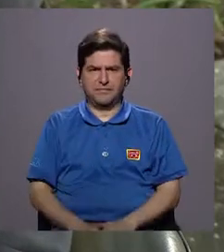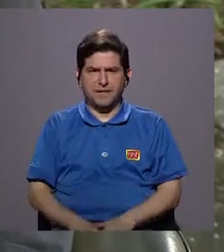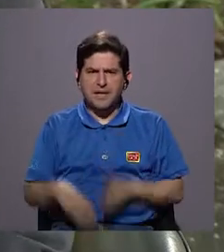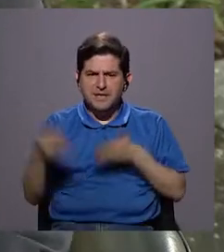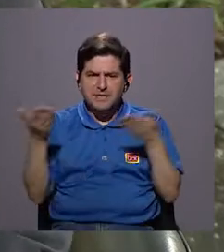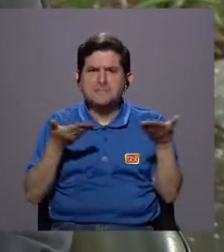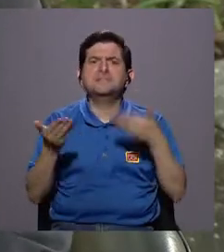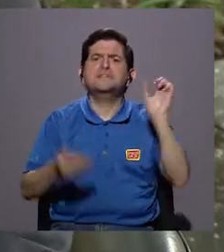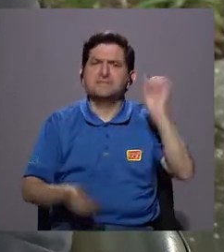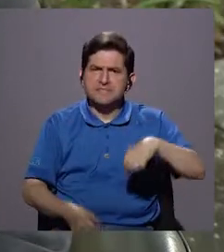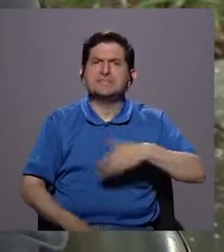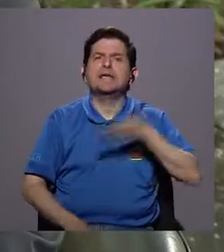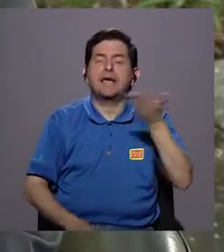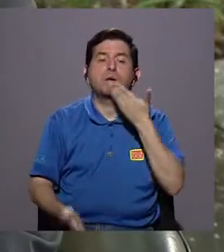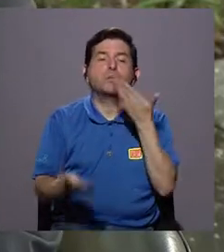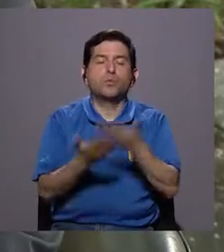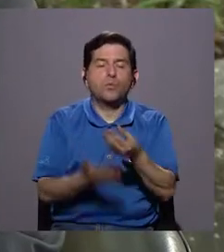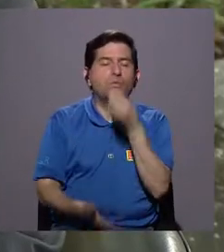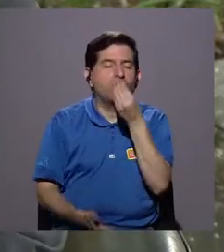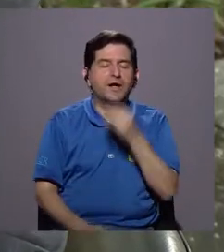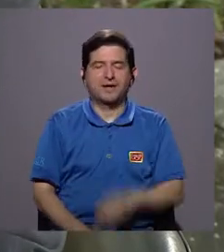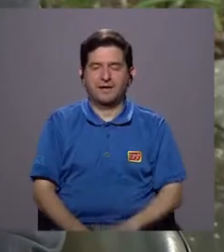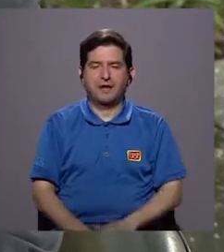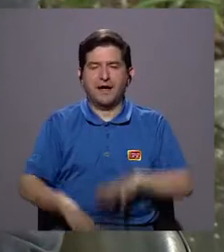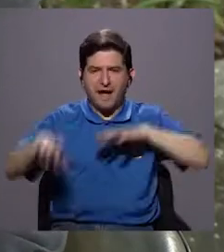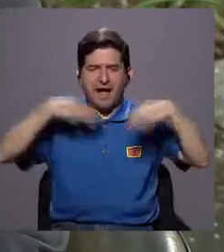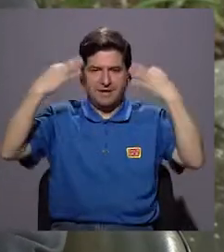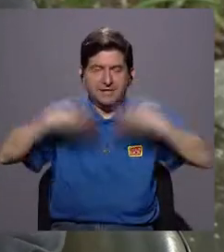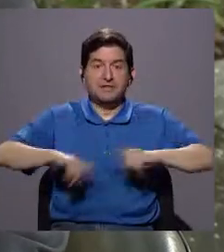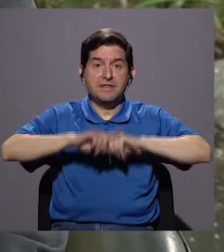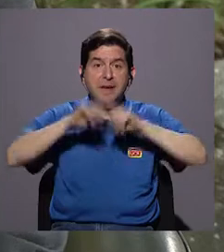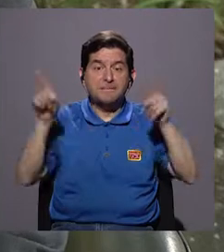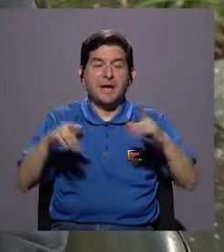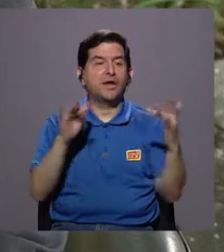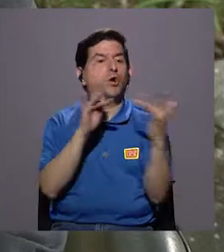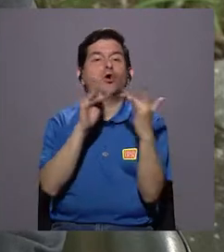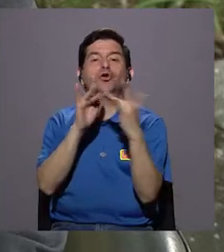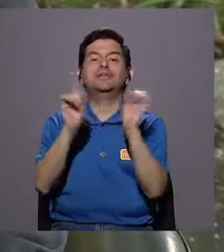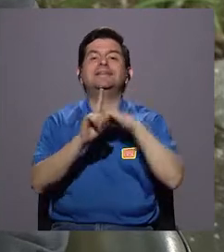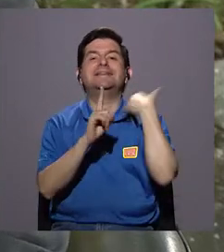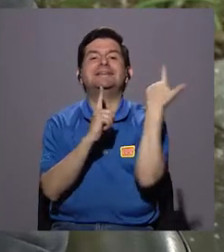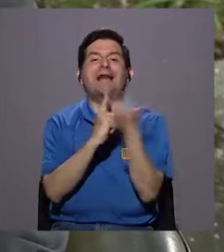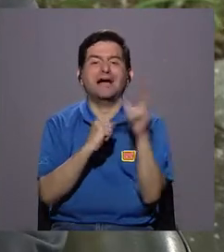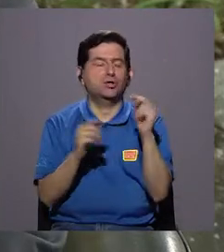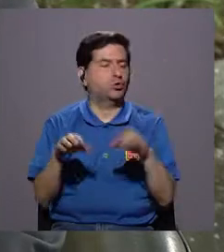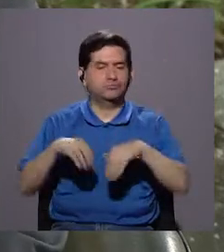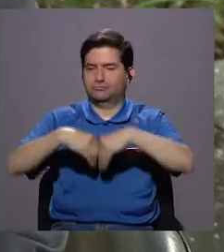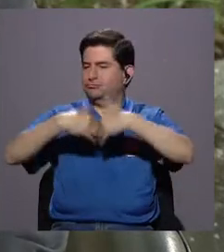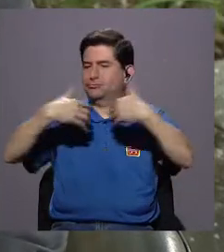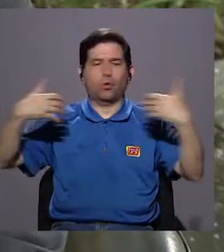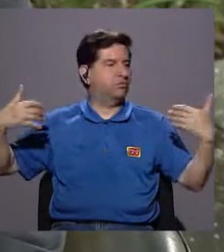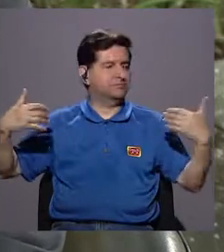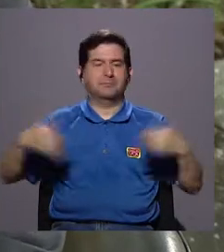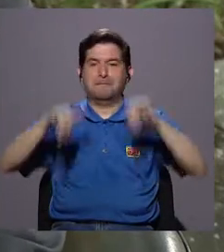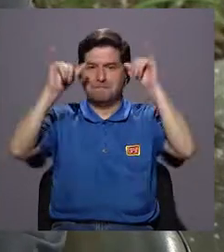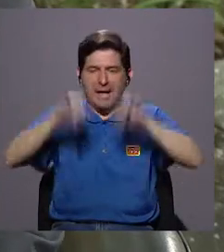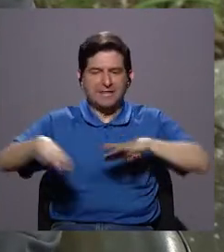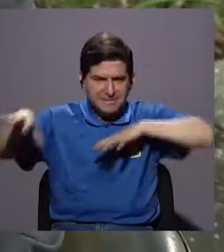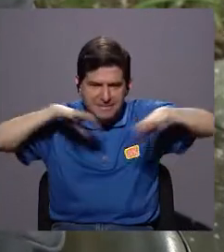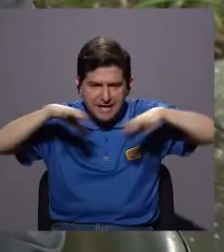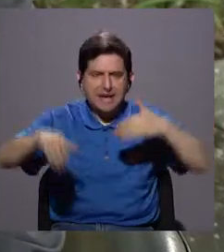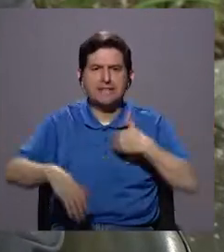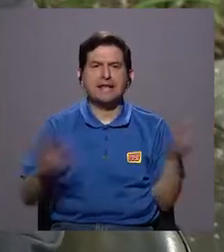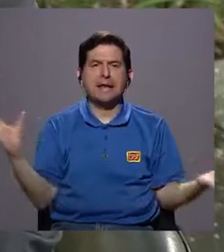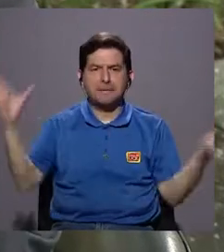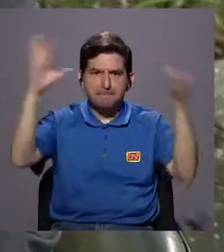sirve es buena alimentación, la dieta, el ejercicio, pero estar en contacto social, no aislarse, mantenerse activo, tener